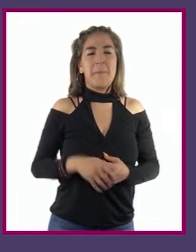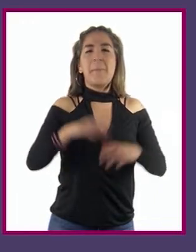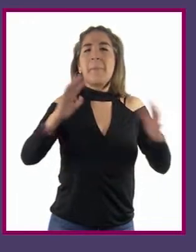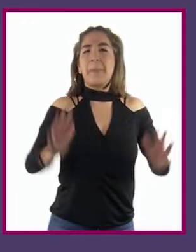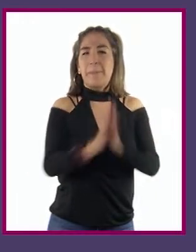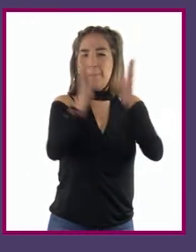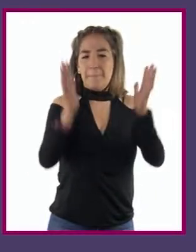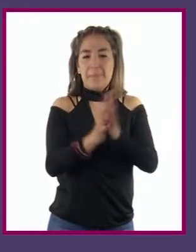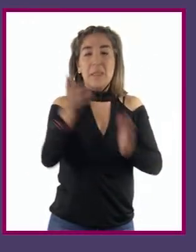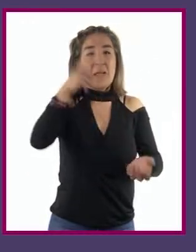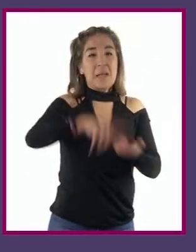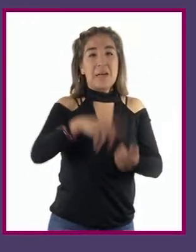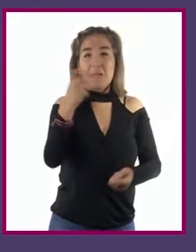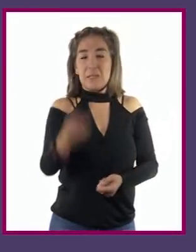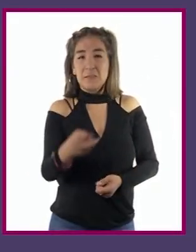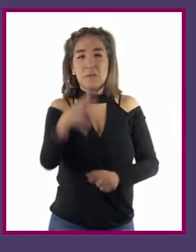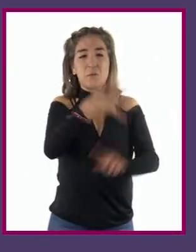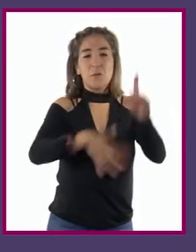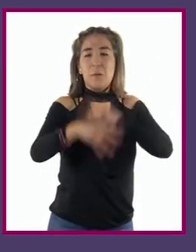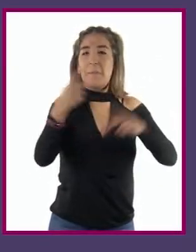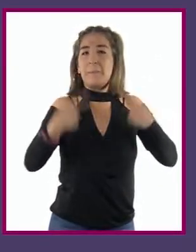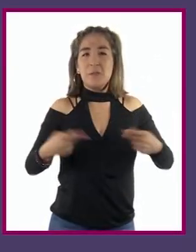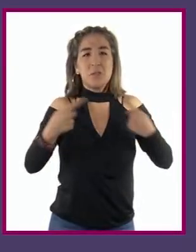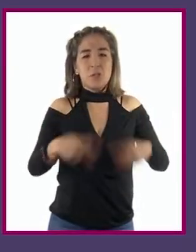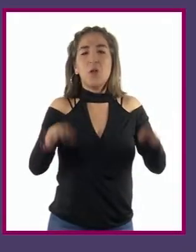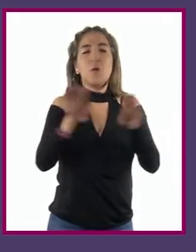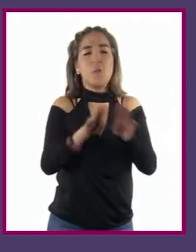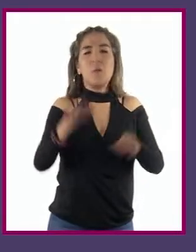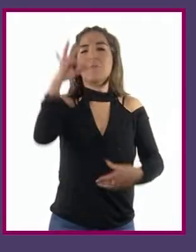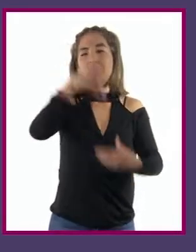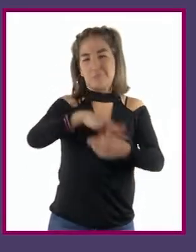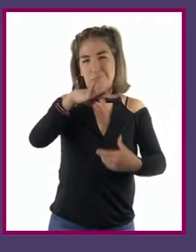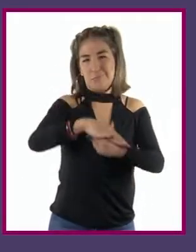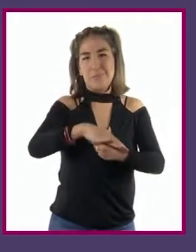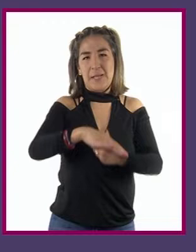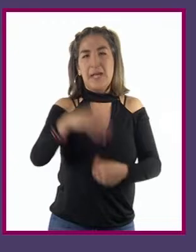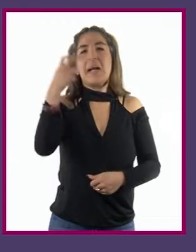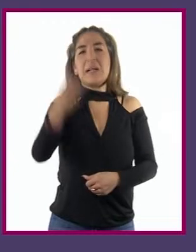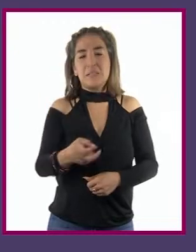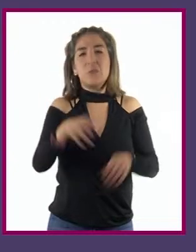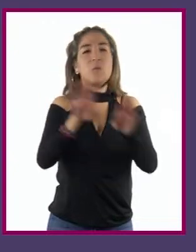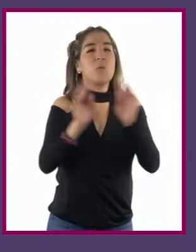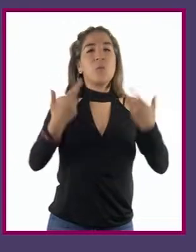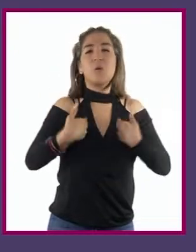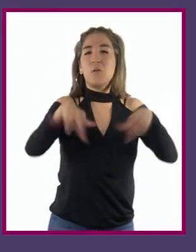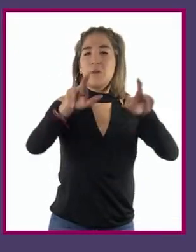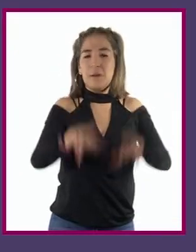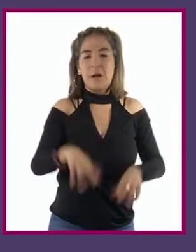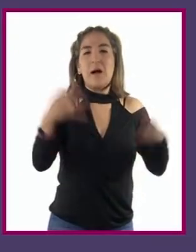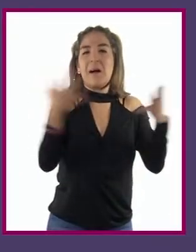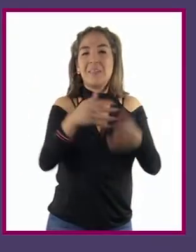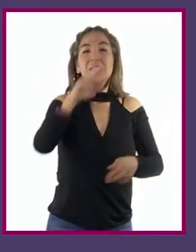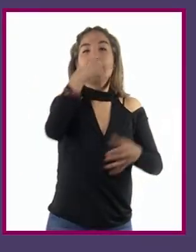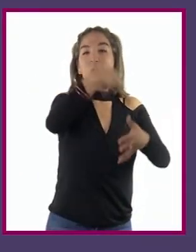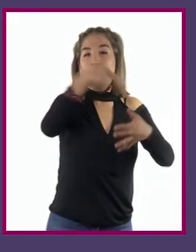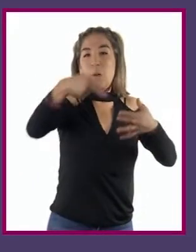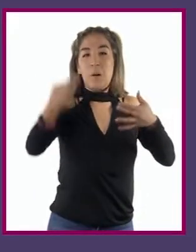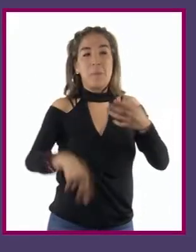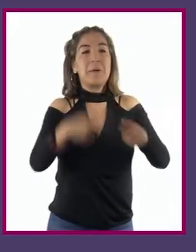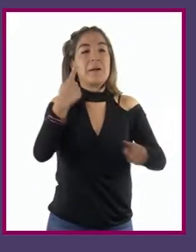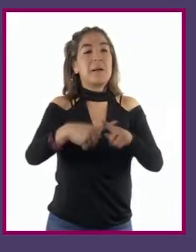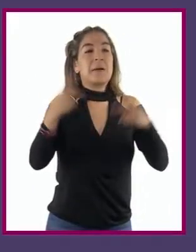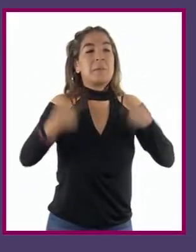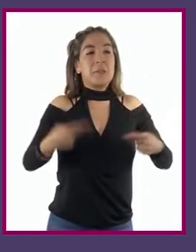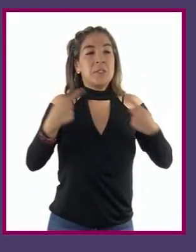democracia participativa, los representantes son electos a través del voto. Estos representantes realizan nombramientos de las personas